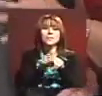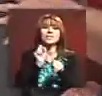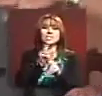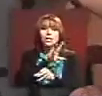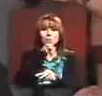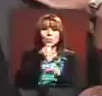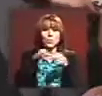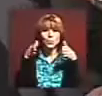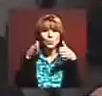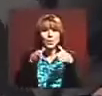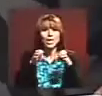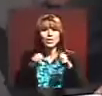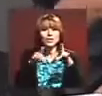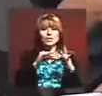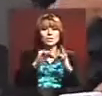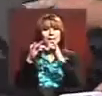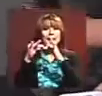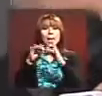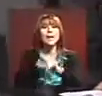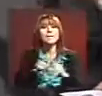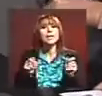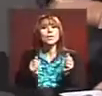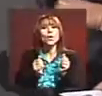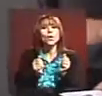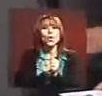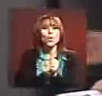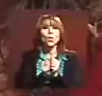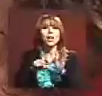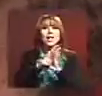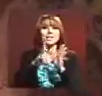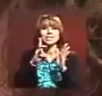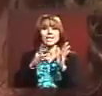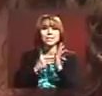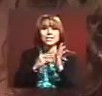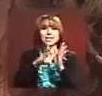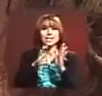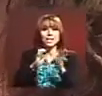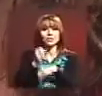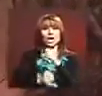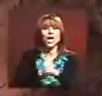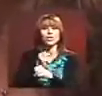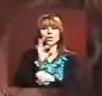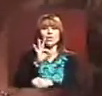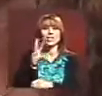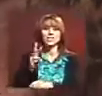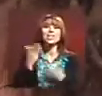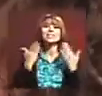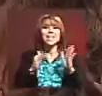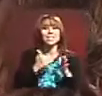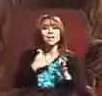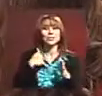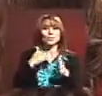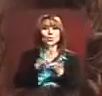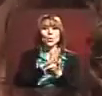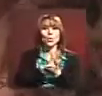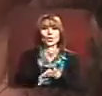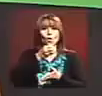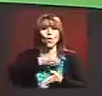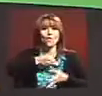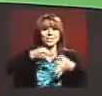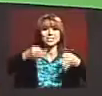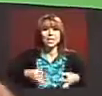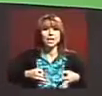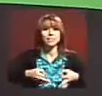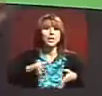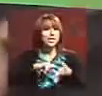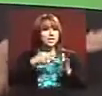Sin embargo, hasta el año, con la ley 7600, en el año 96, se puede decir que tenemos un documento oficial. Estamos hablando de más o menos 15